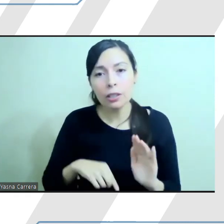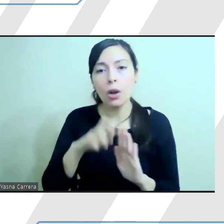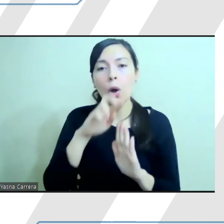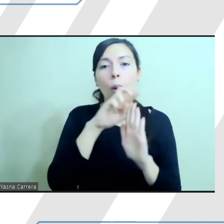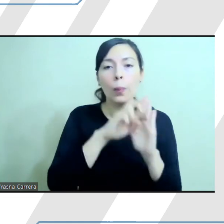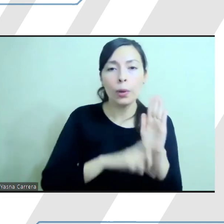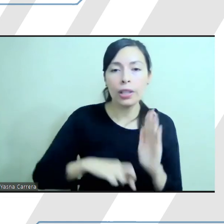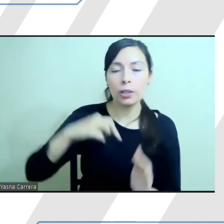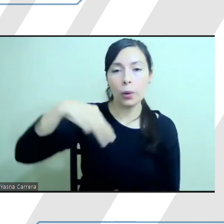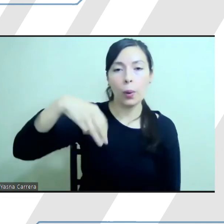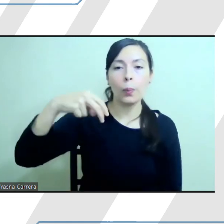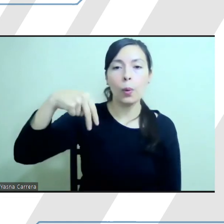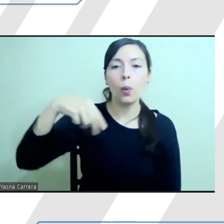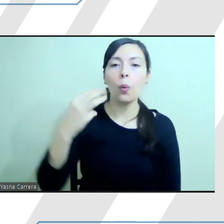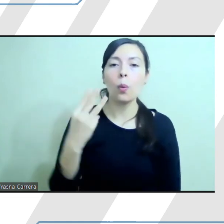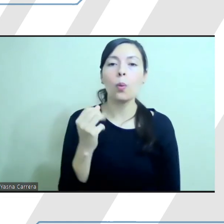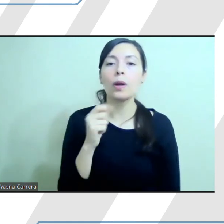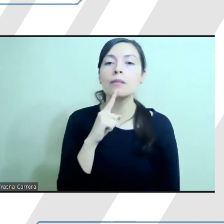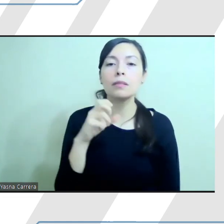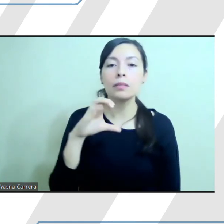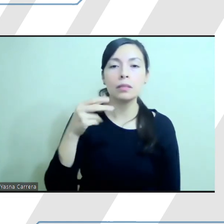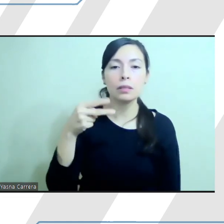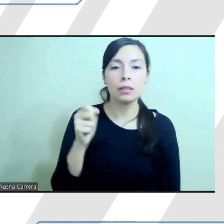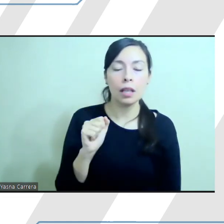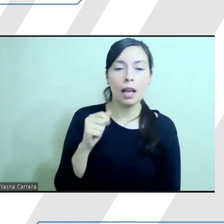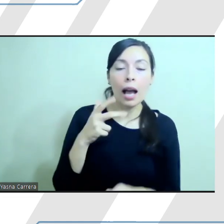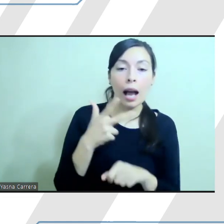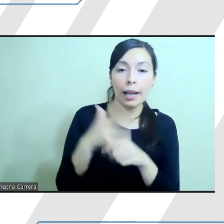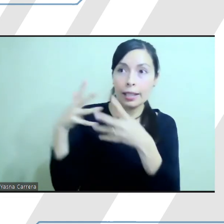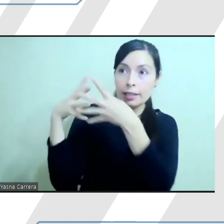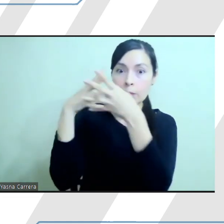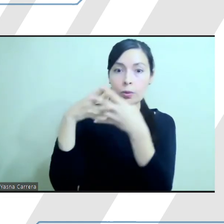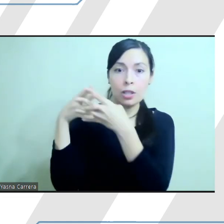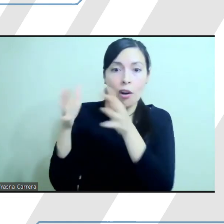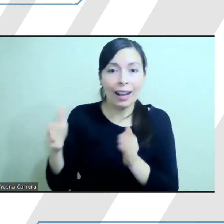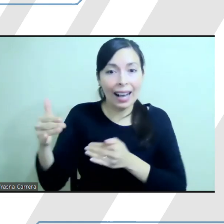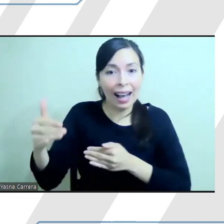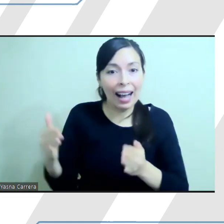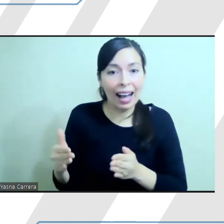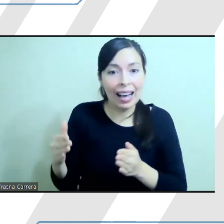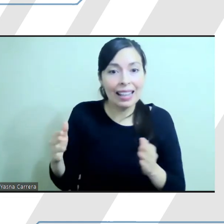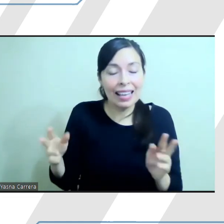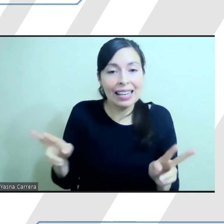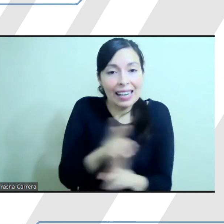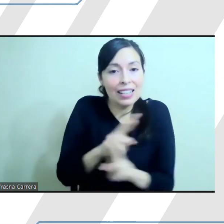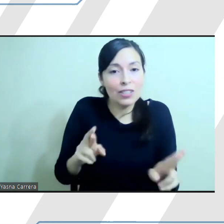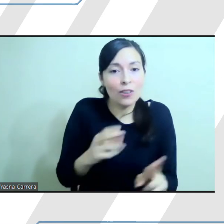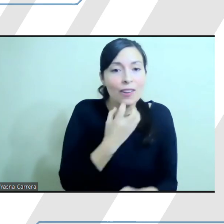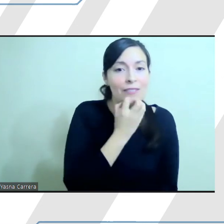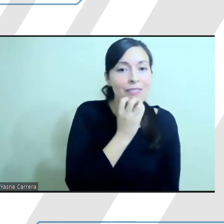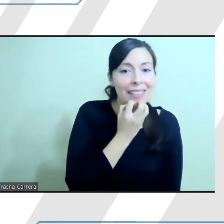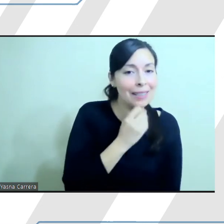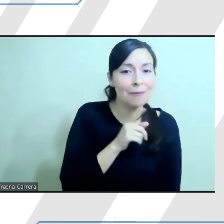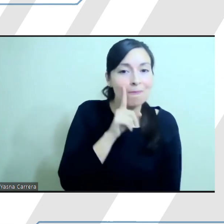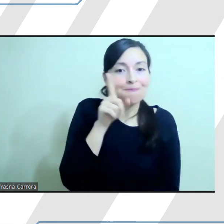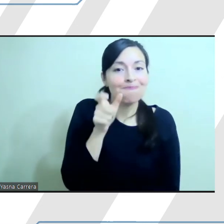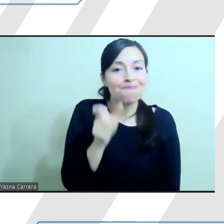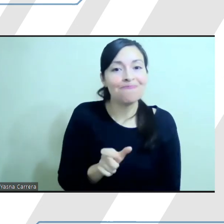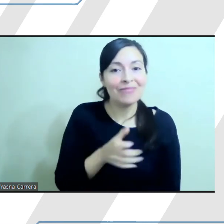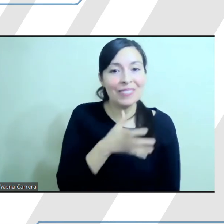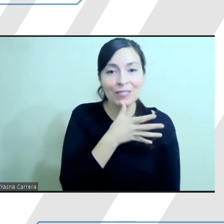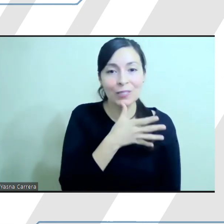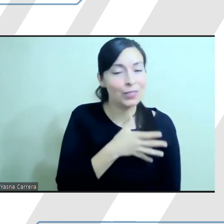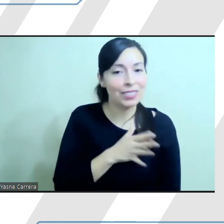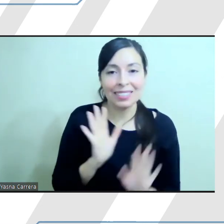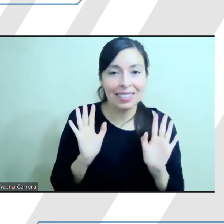los listados de información en Estados Unidos que hay cajas de correspondencia con Antofagasta, pero no sé con quién. Y no lo voy a saber porque no está digitalizado